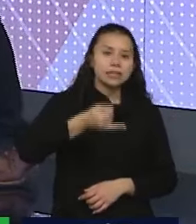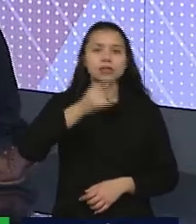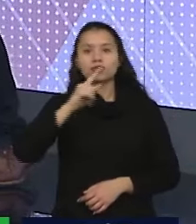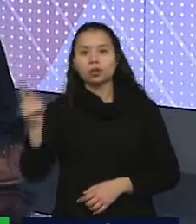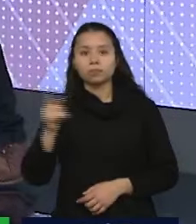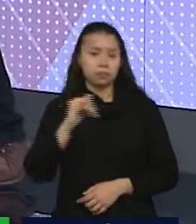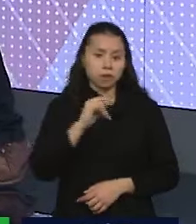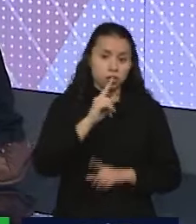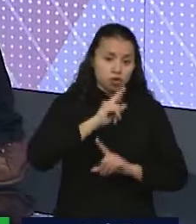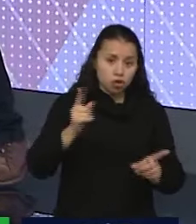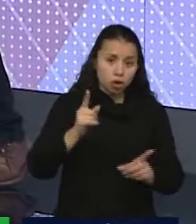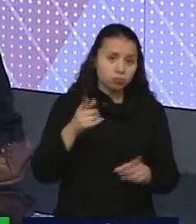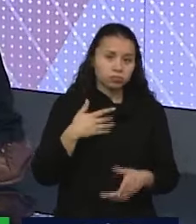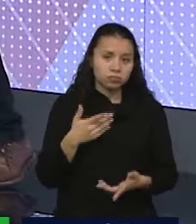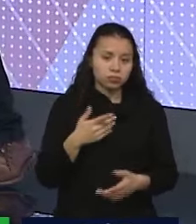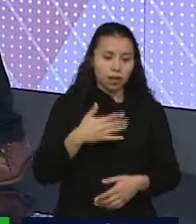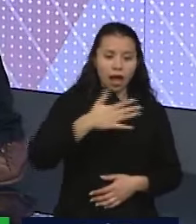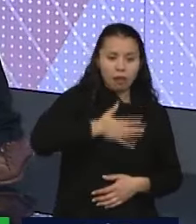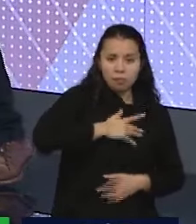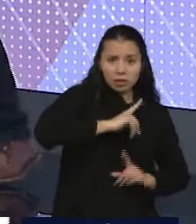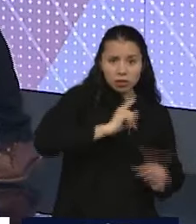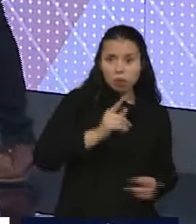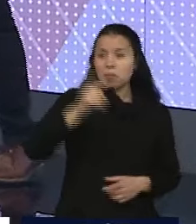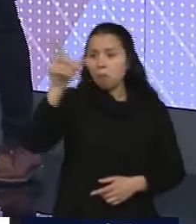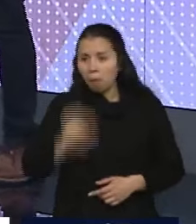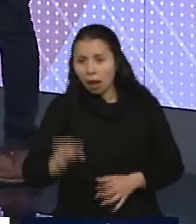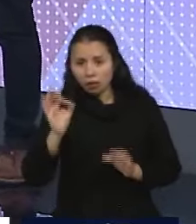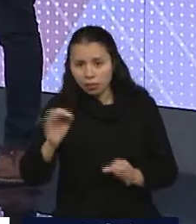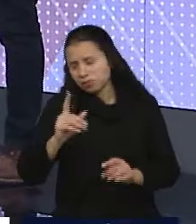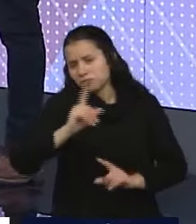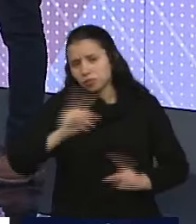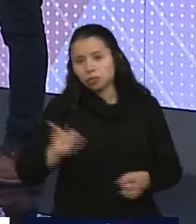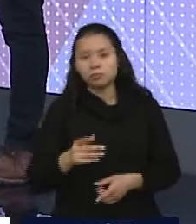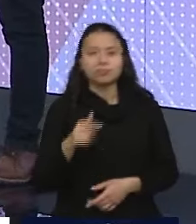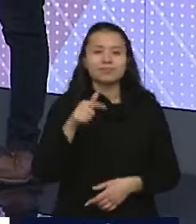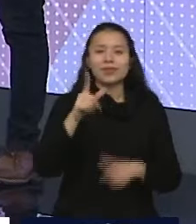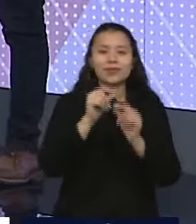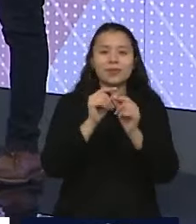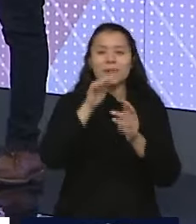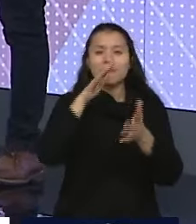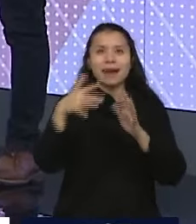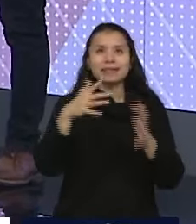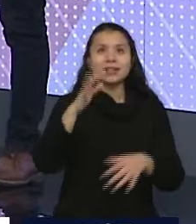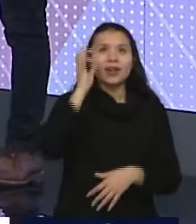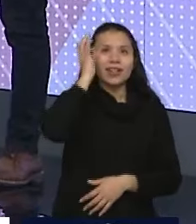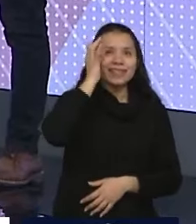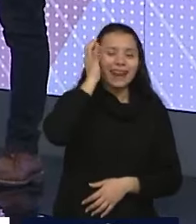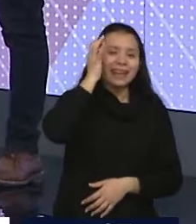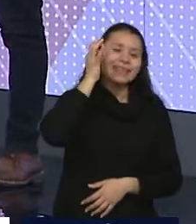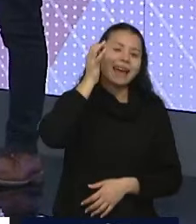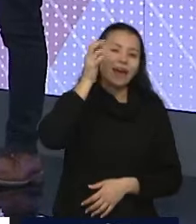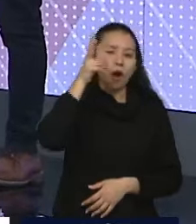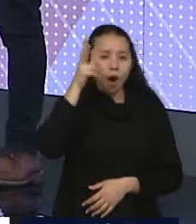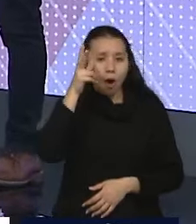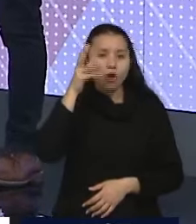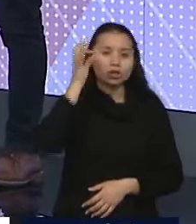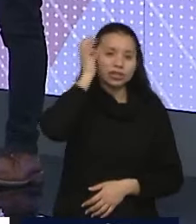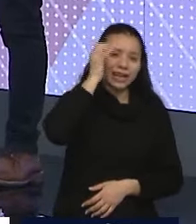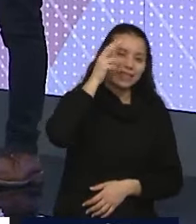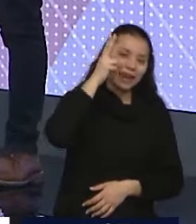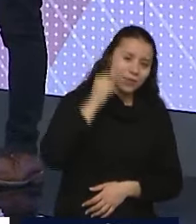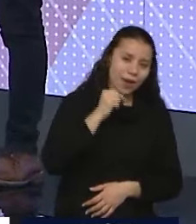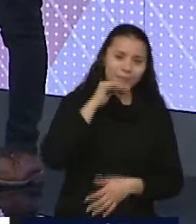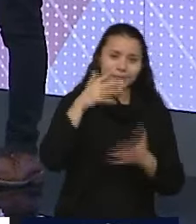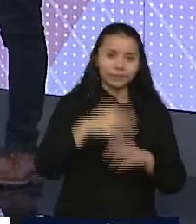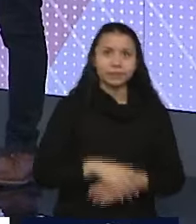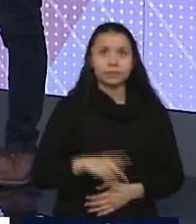no. Ni a mí, ni al país. Y es más o menos la misma... El mismo número, en 38, este 39. Casi 40. Tal cual. Y lo que baja ahí, no